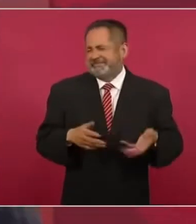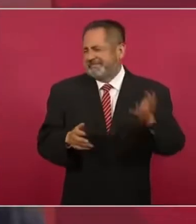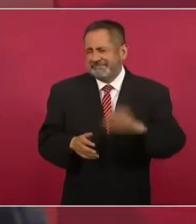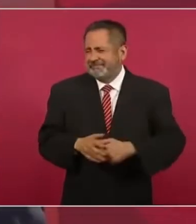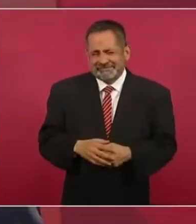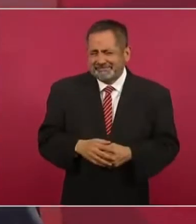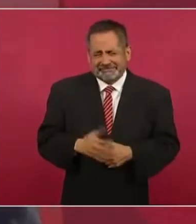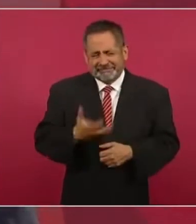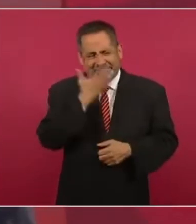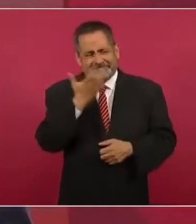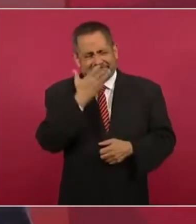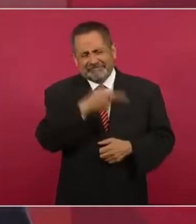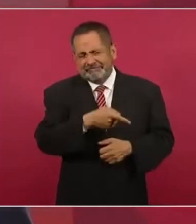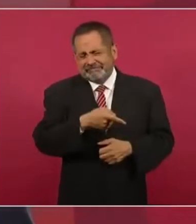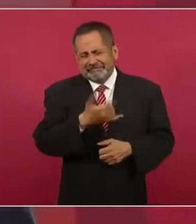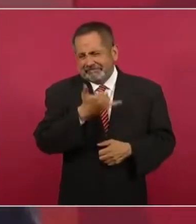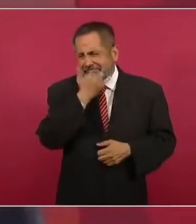con esas prácticas.